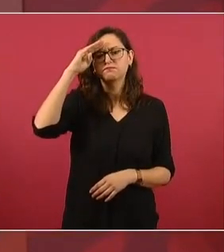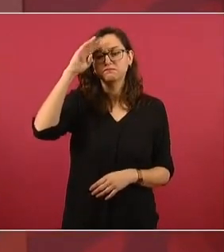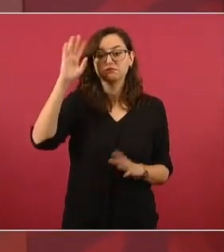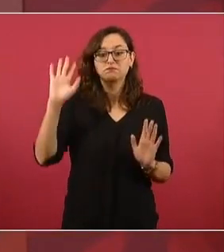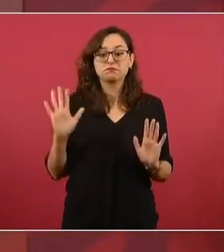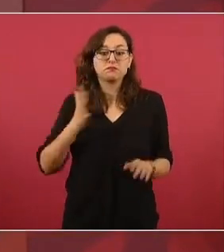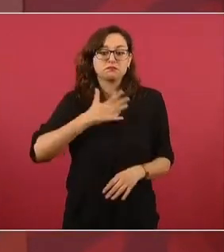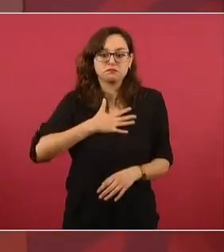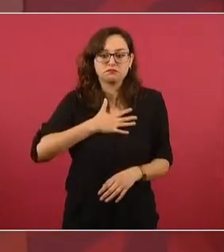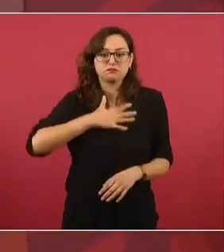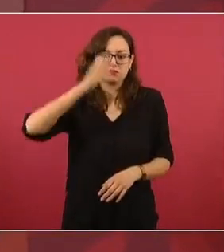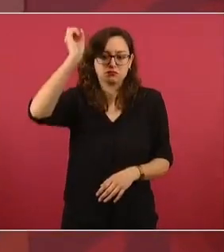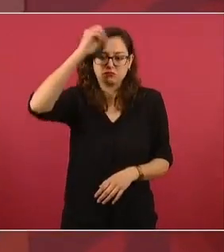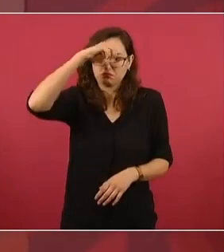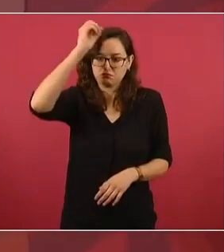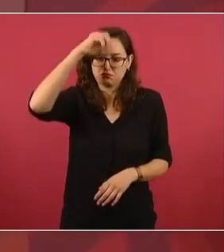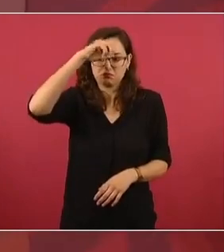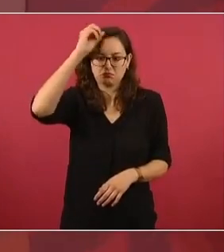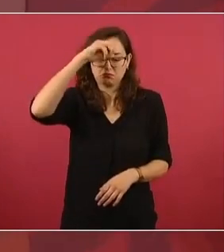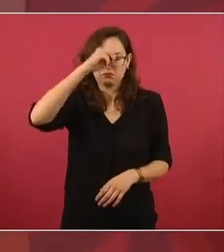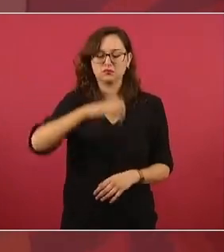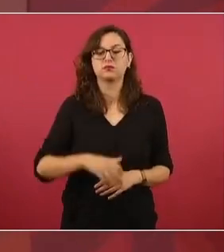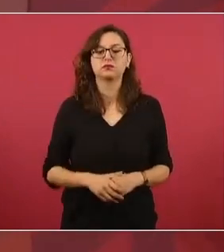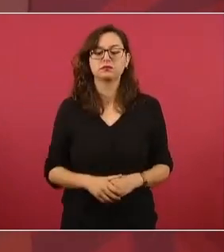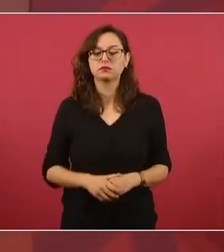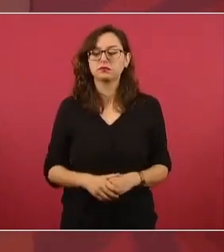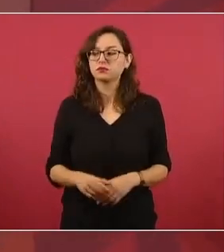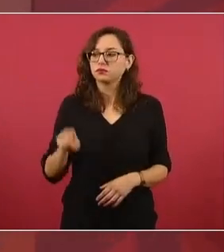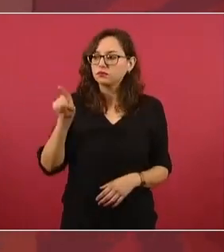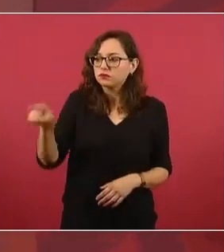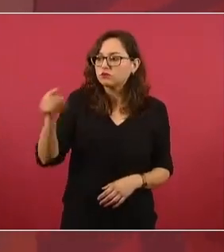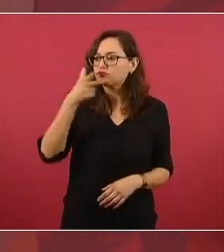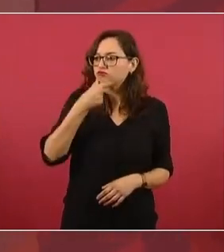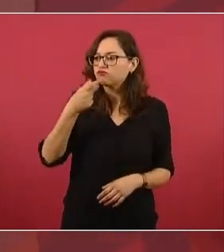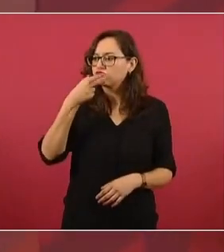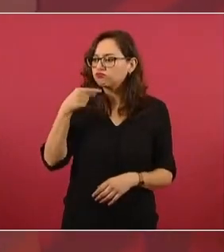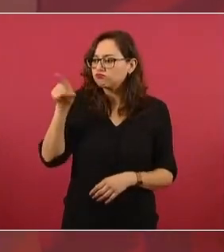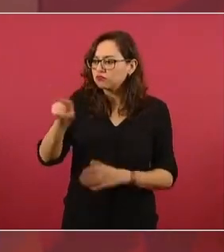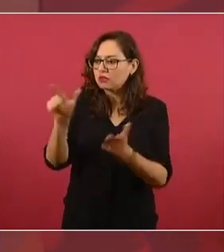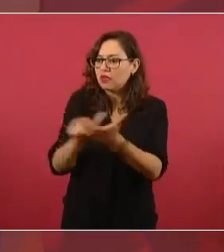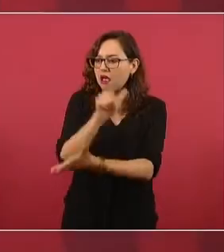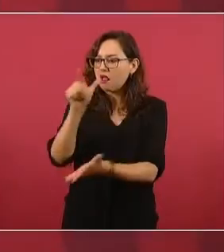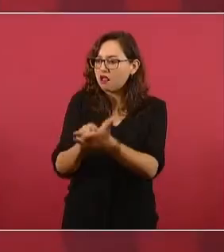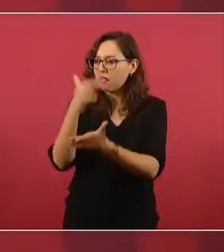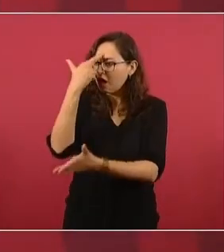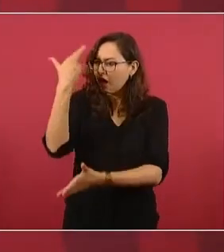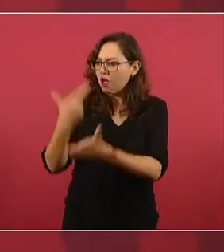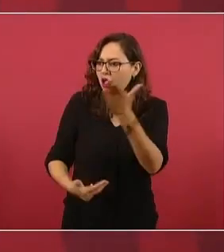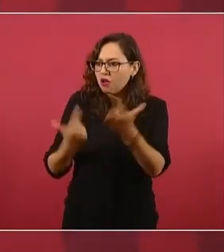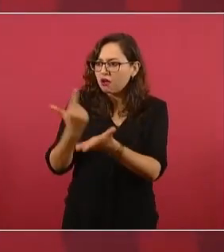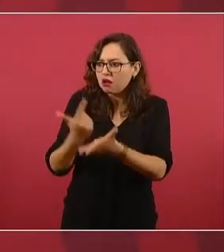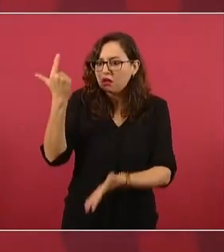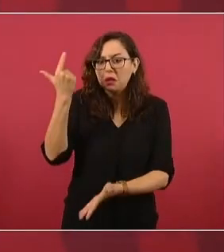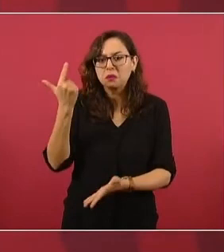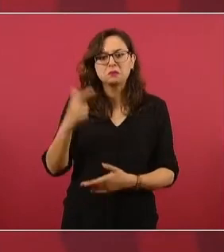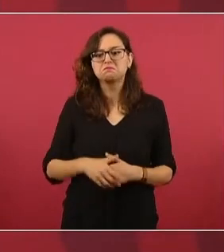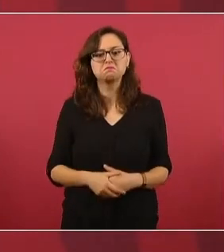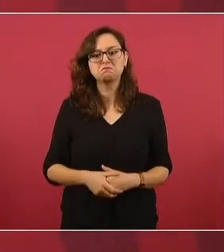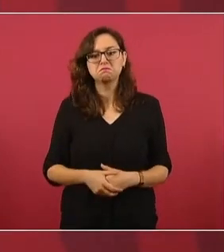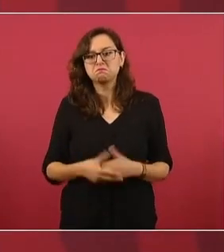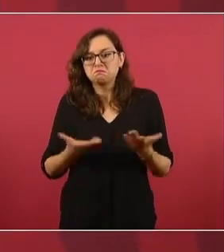y ese es mi criterio, que el fiscal no ha cometido delitos graves.